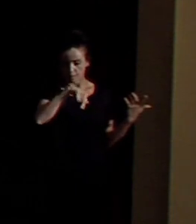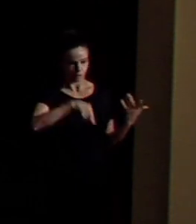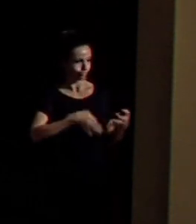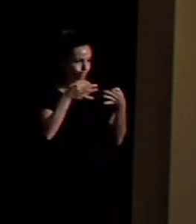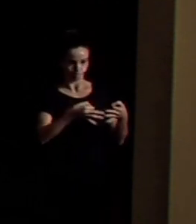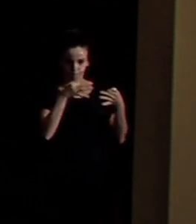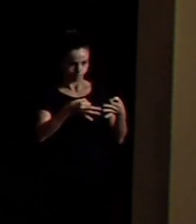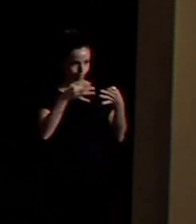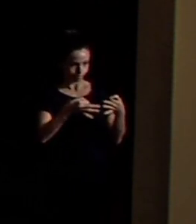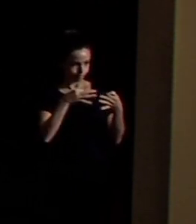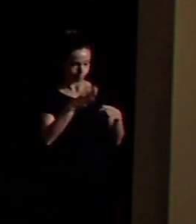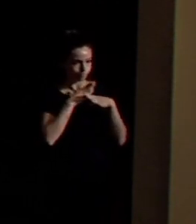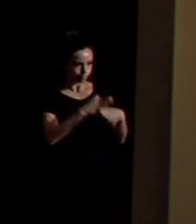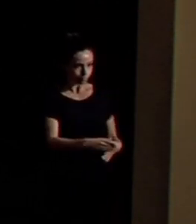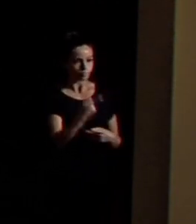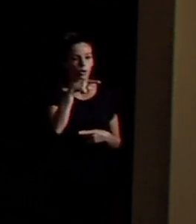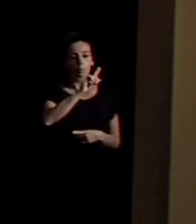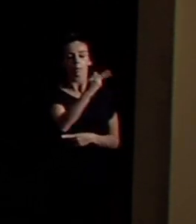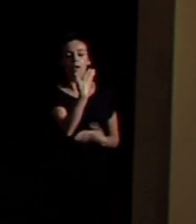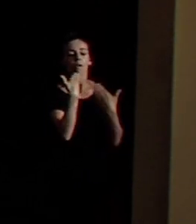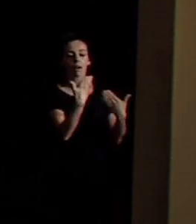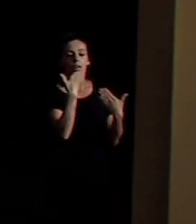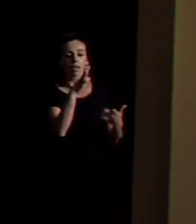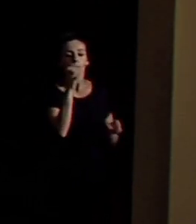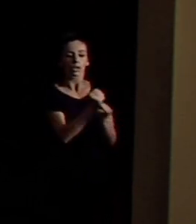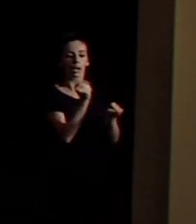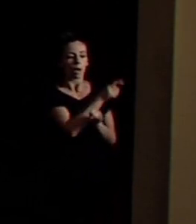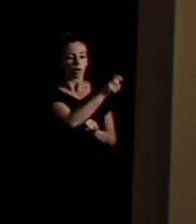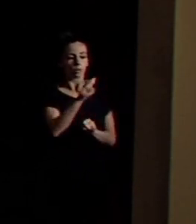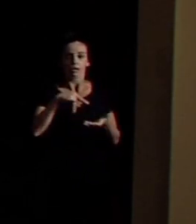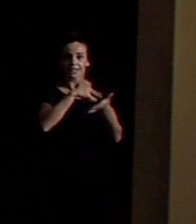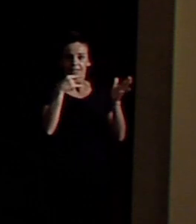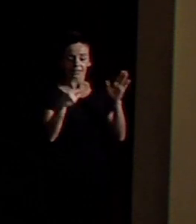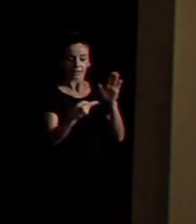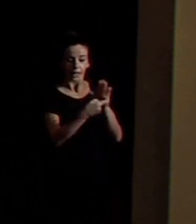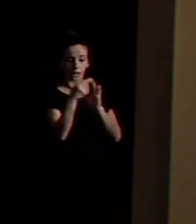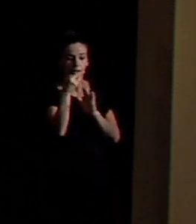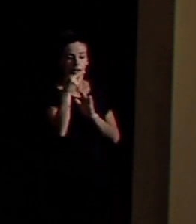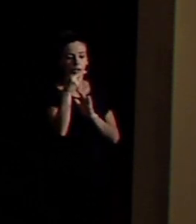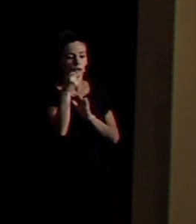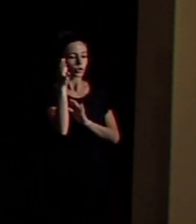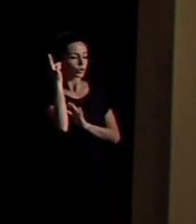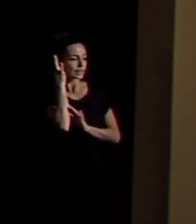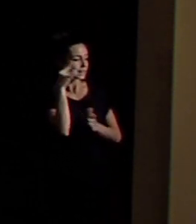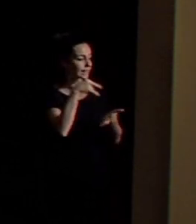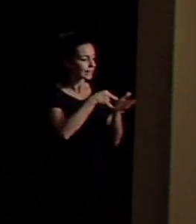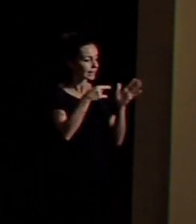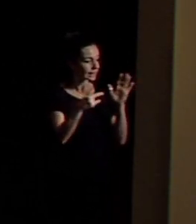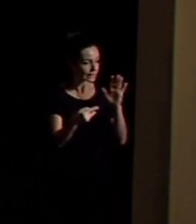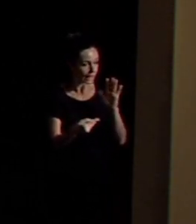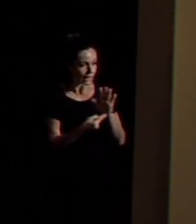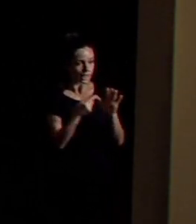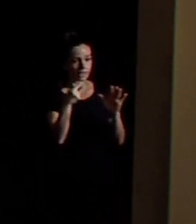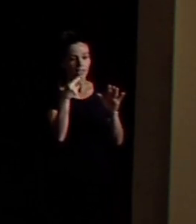Yo, en primer lugar, agradecer el trabajo del personal técnico, de las técnicas, de